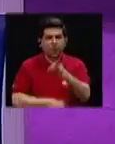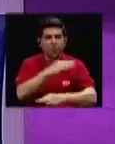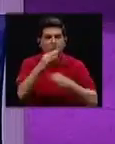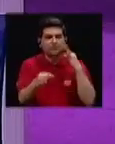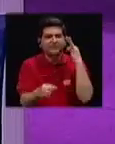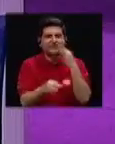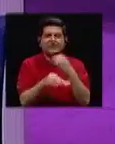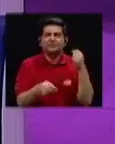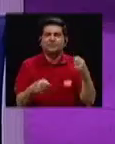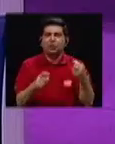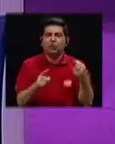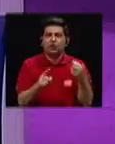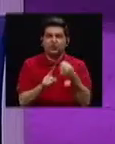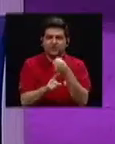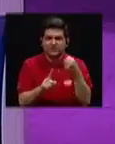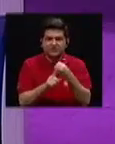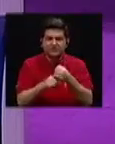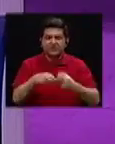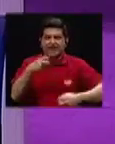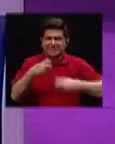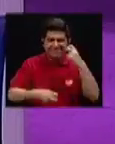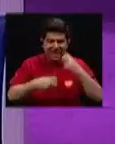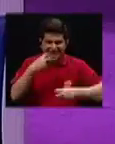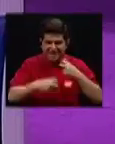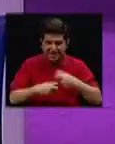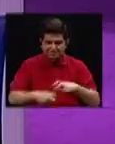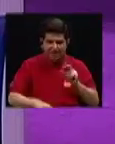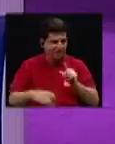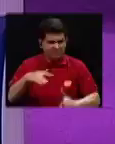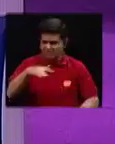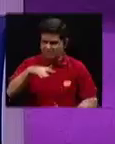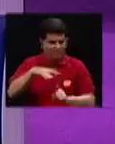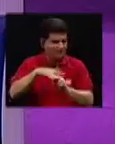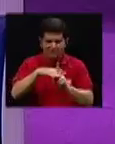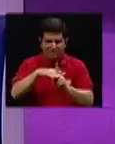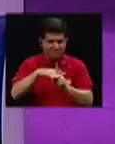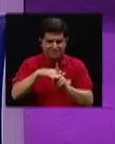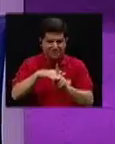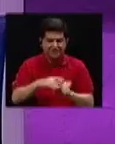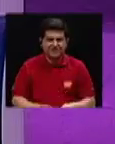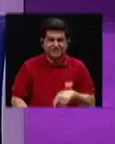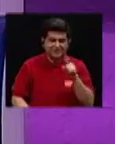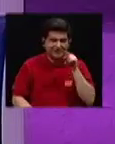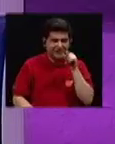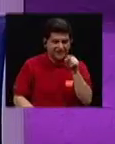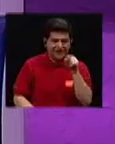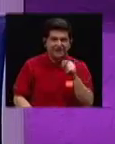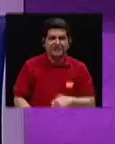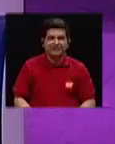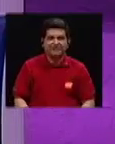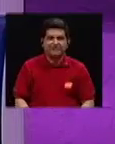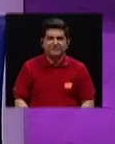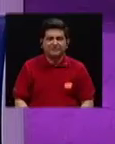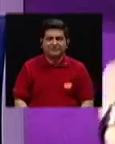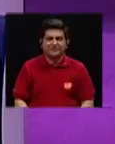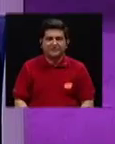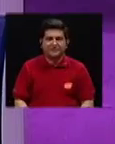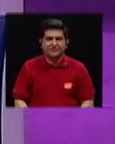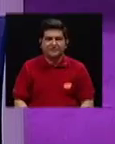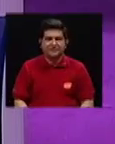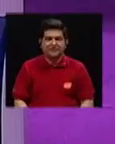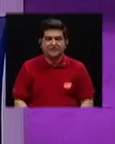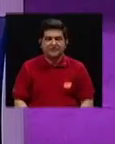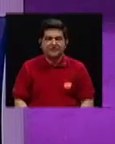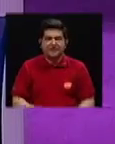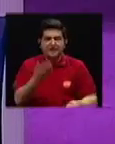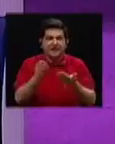crimen que no era que estaba que había surgido ahí eh eh Y la importancia no son los